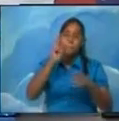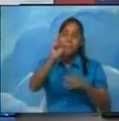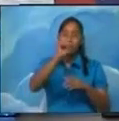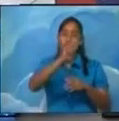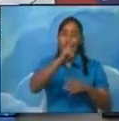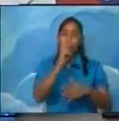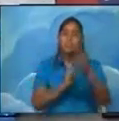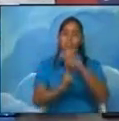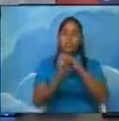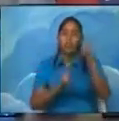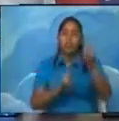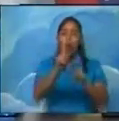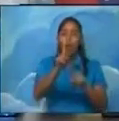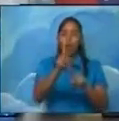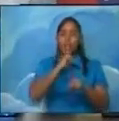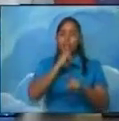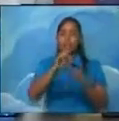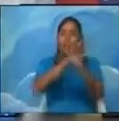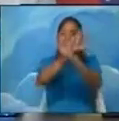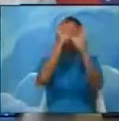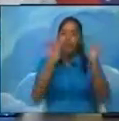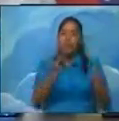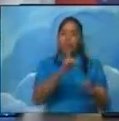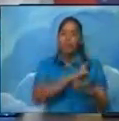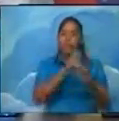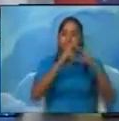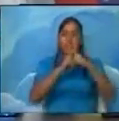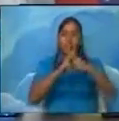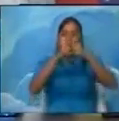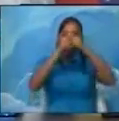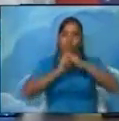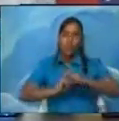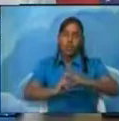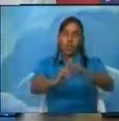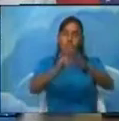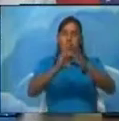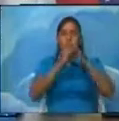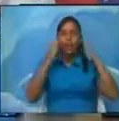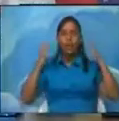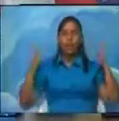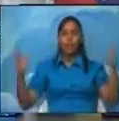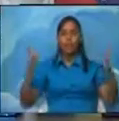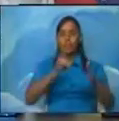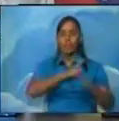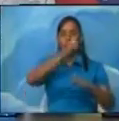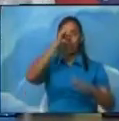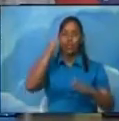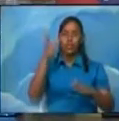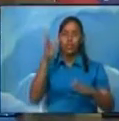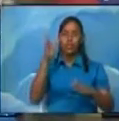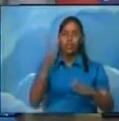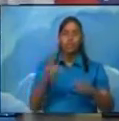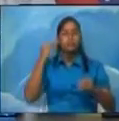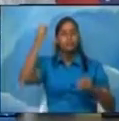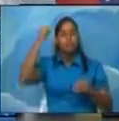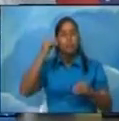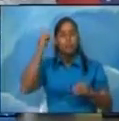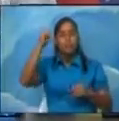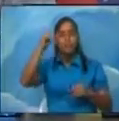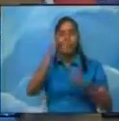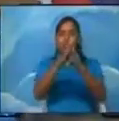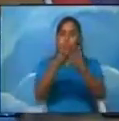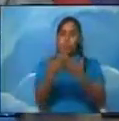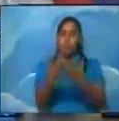11. Eso es una forma de honrar la grandeza de Dios, meditando en su